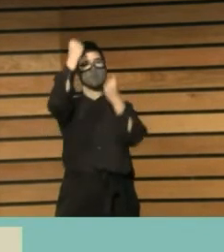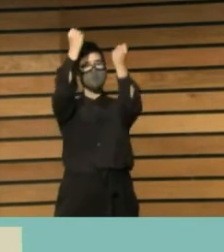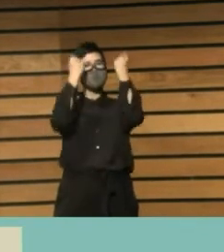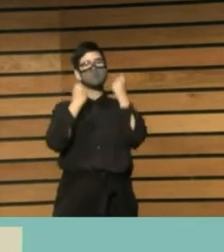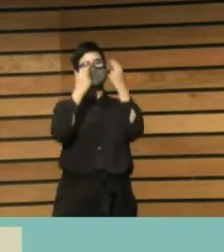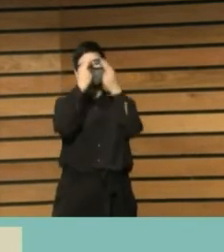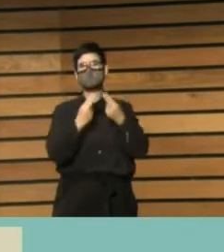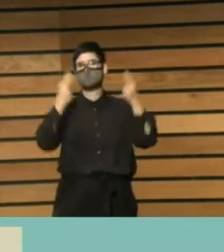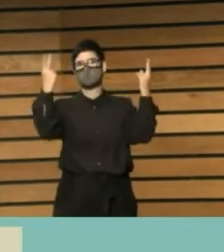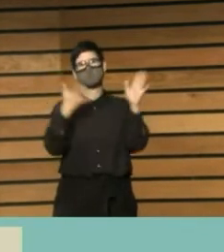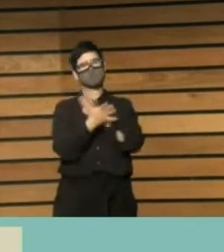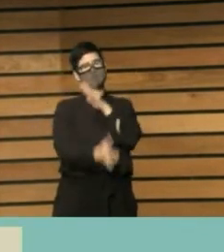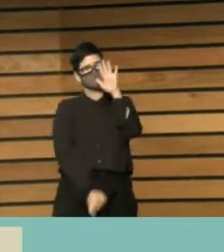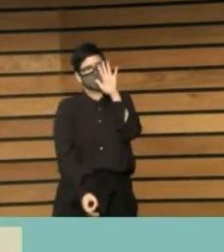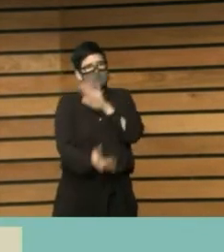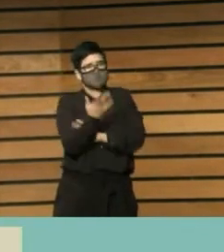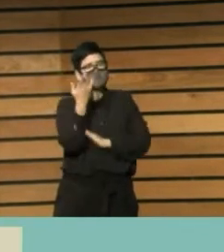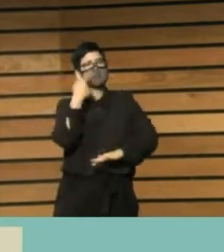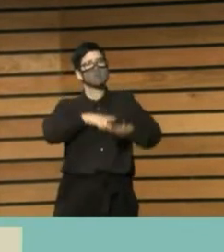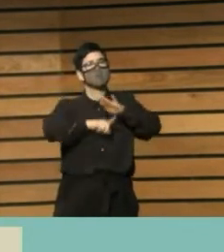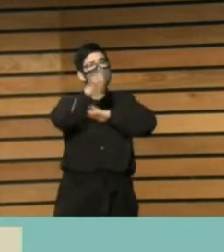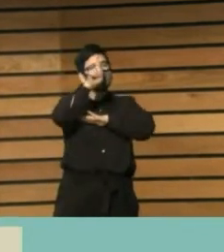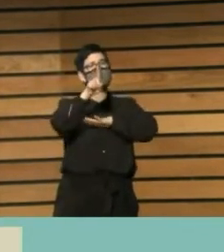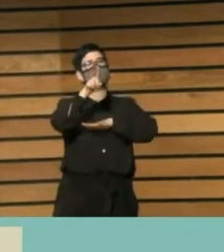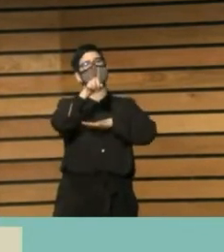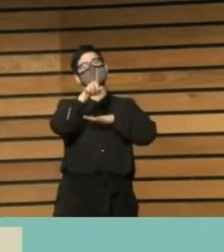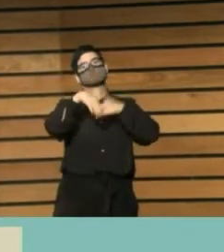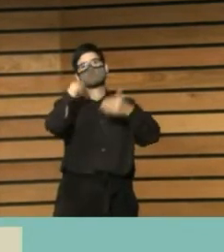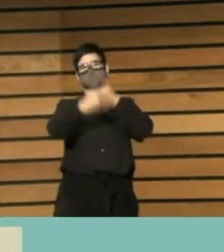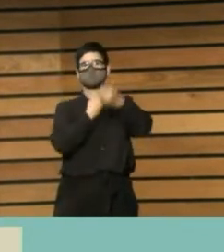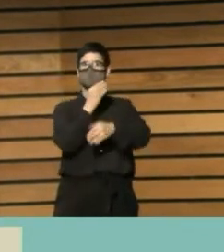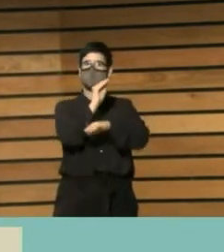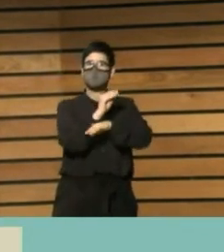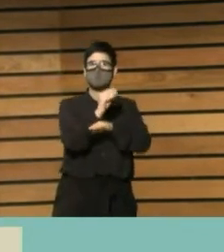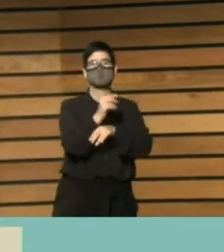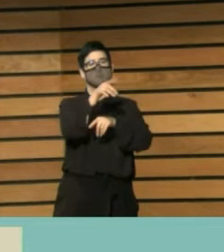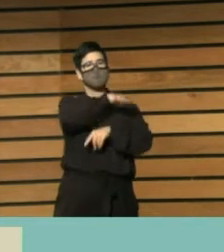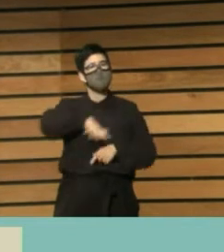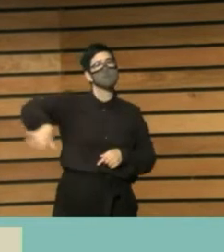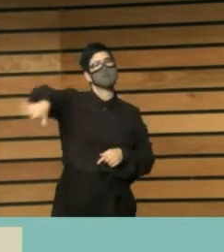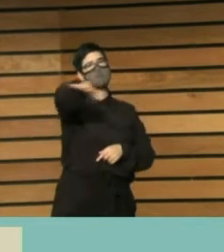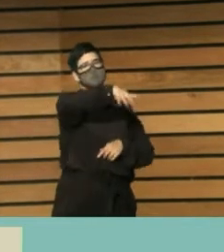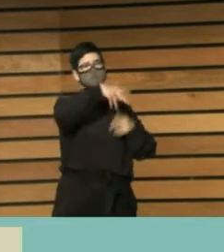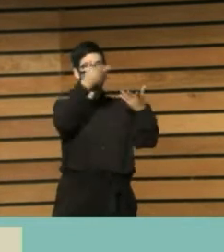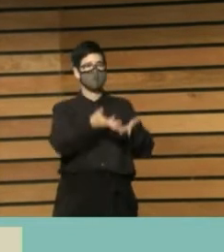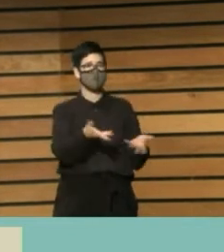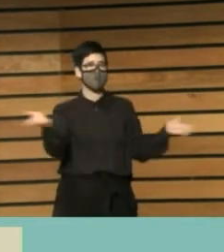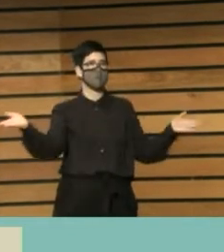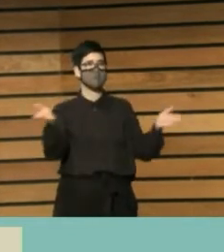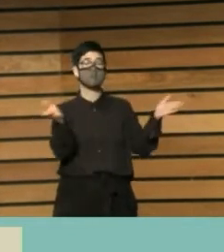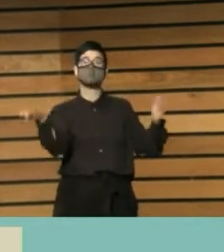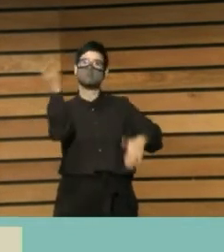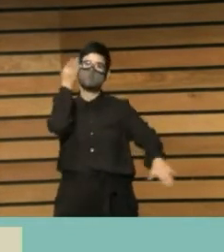desarrollar y mantener diversidad de espacios abiertos, inclusivos, por el ejercicio